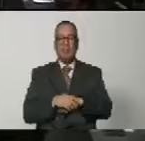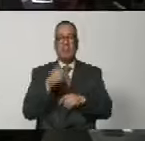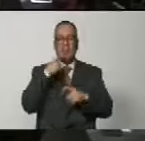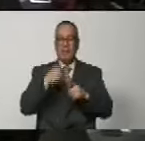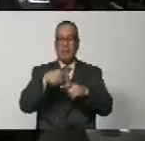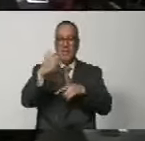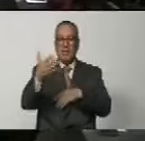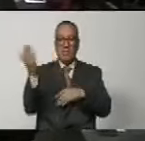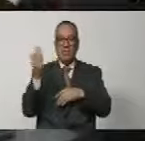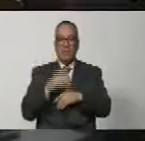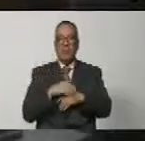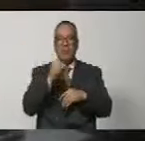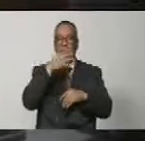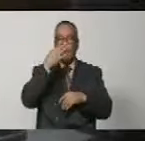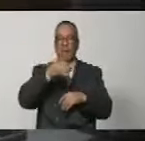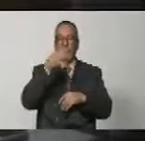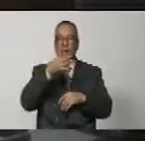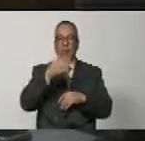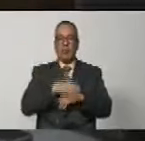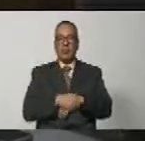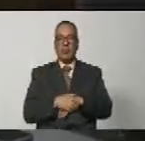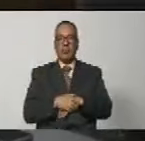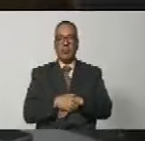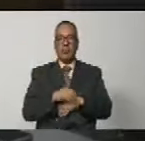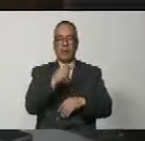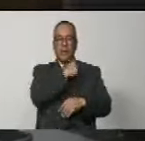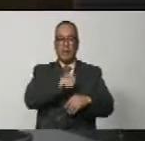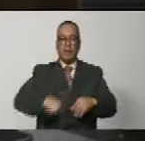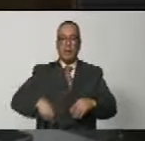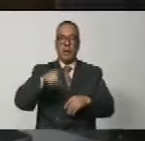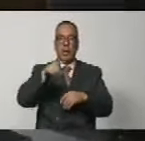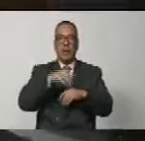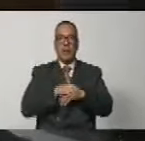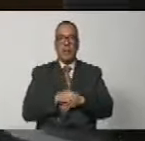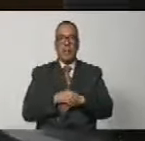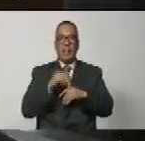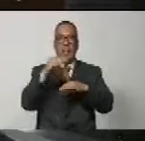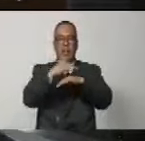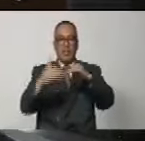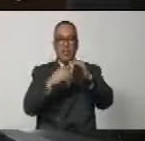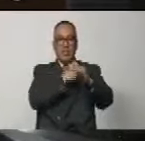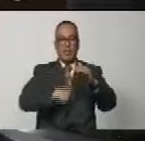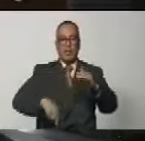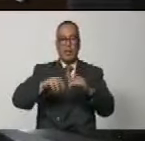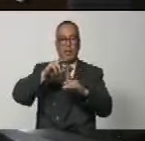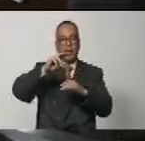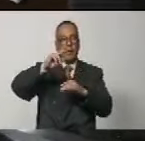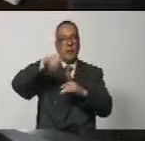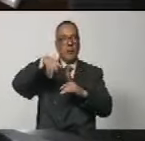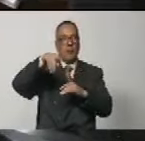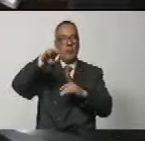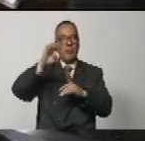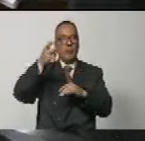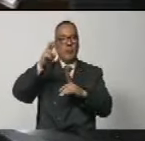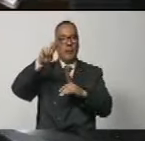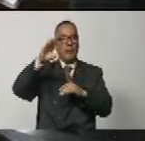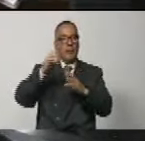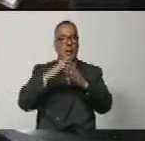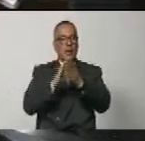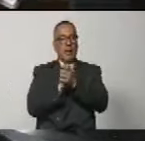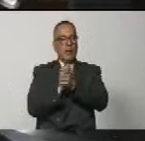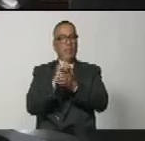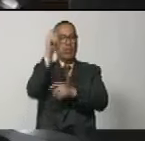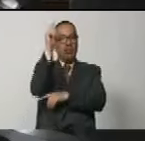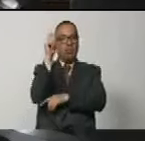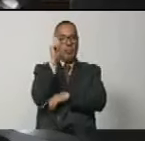Adelante. Bueno, buenas tardes, presidente, vicepresidente Pedro Infante, colegas parlamentarios